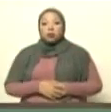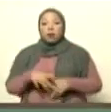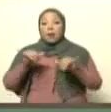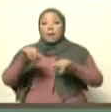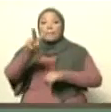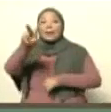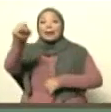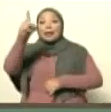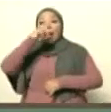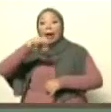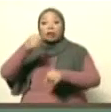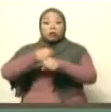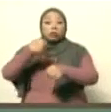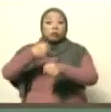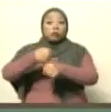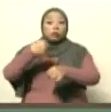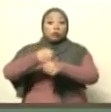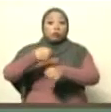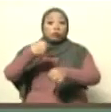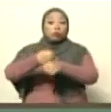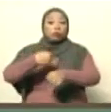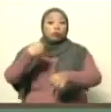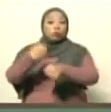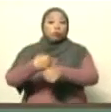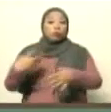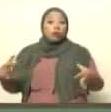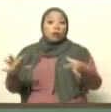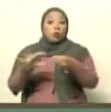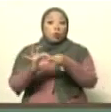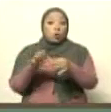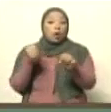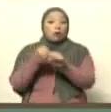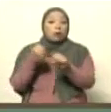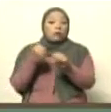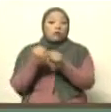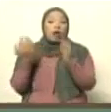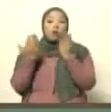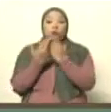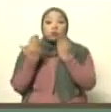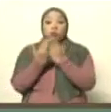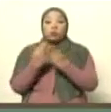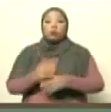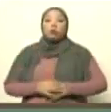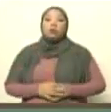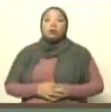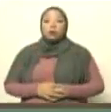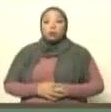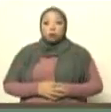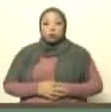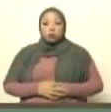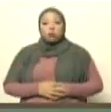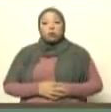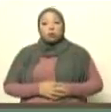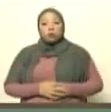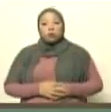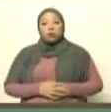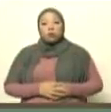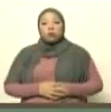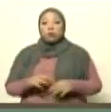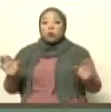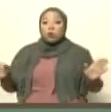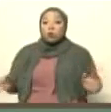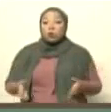años. 20 años de un golpe de Estado que promovió el gobierno de los Estados